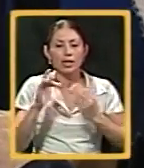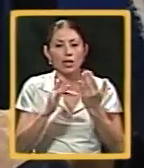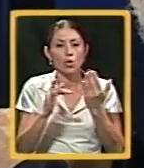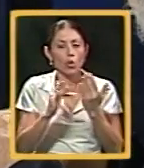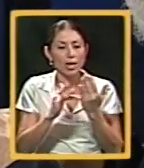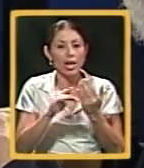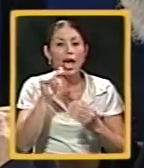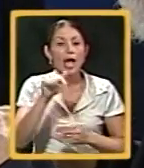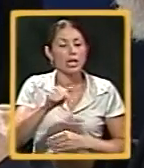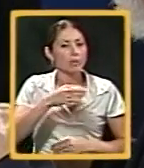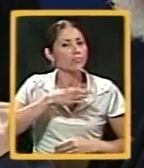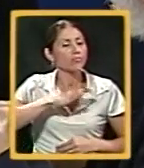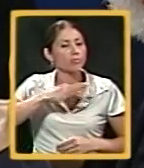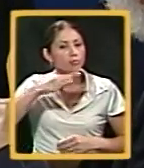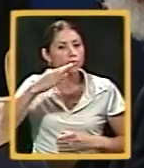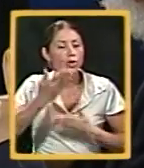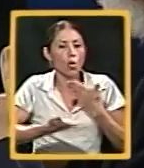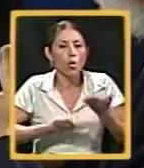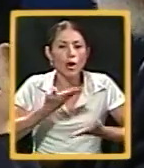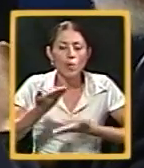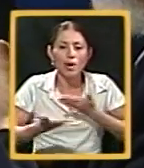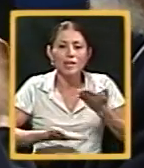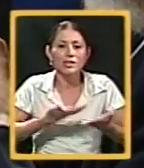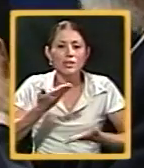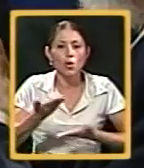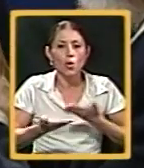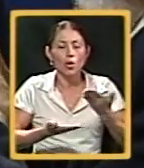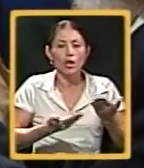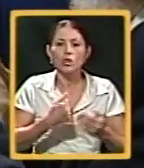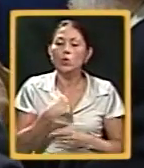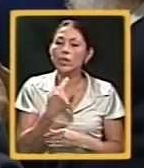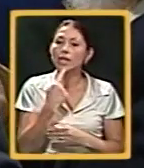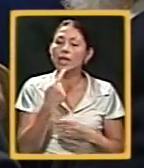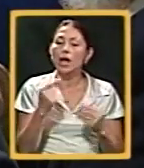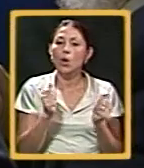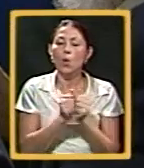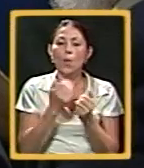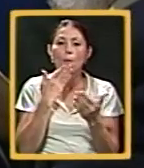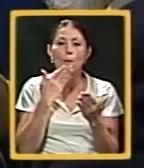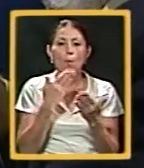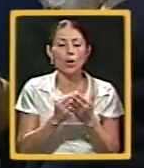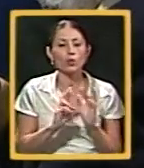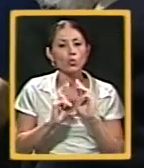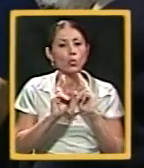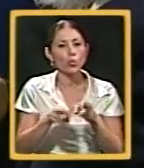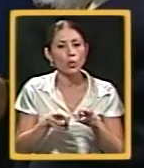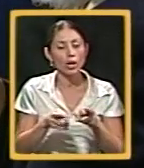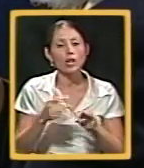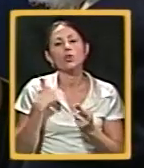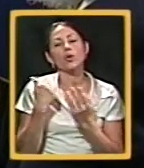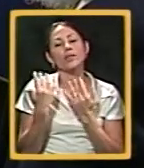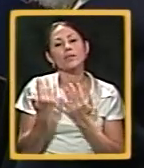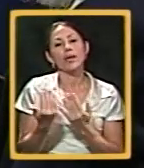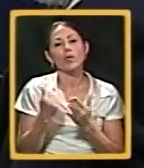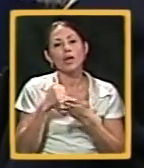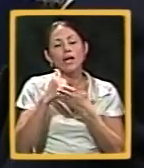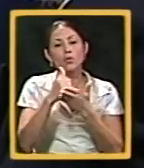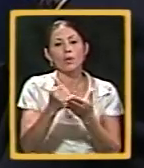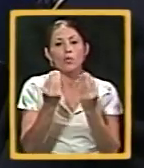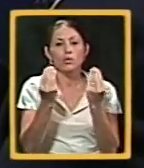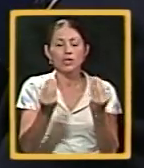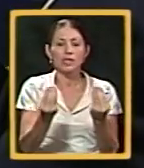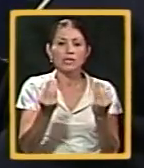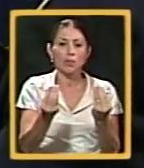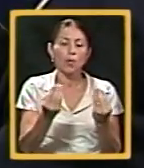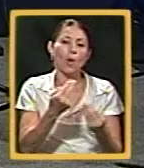colaboración mutua, yo diría que muy bueno, ¿verdad? Que espero ayude muchísimo a la gestión del